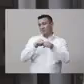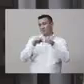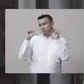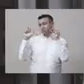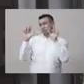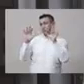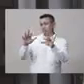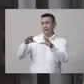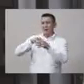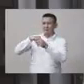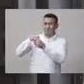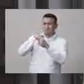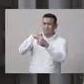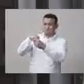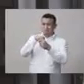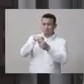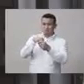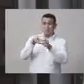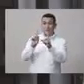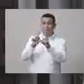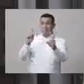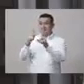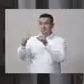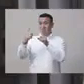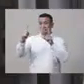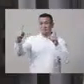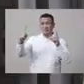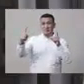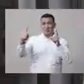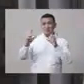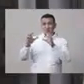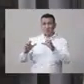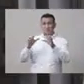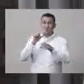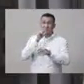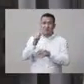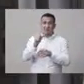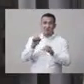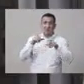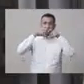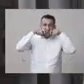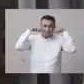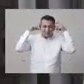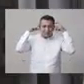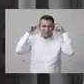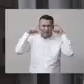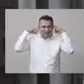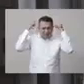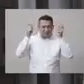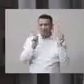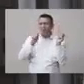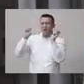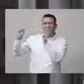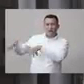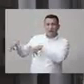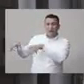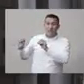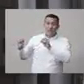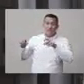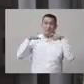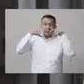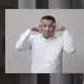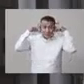pues no lo hacemos correctamente. A inicios del mes de junio, teníamos hospitalizadas en promedio a 30